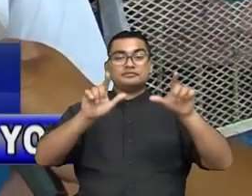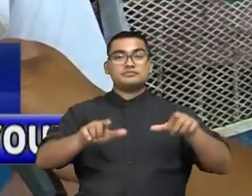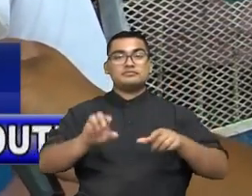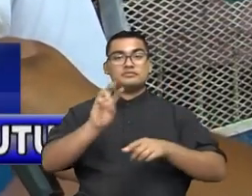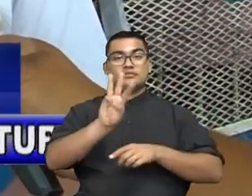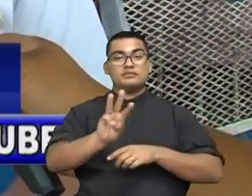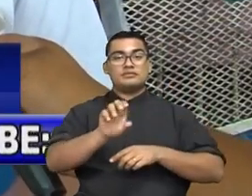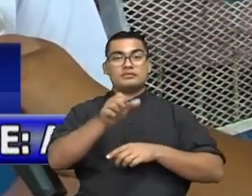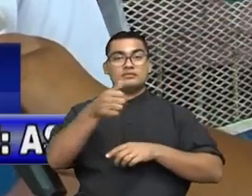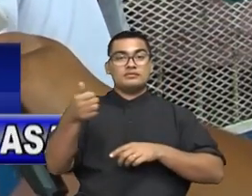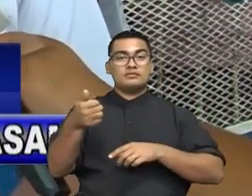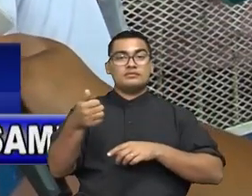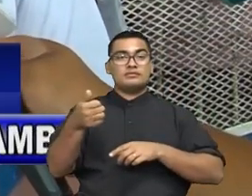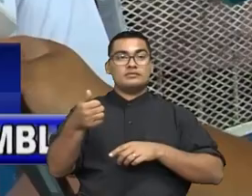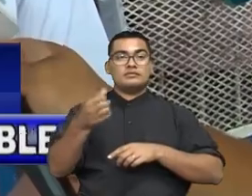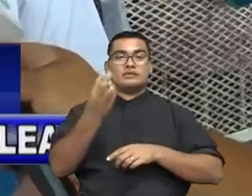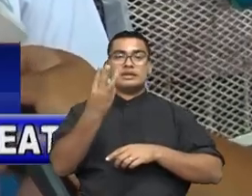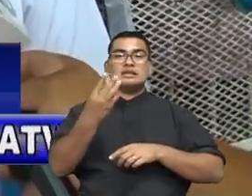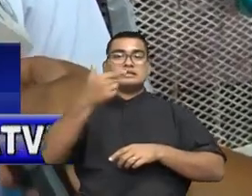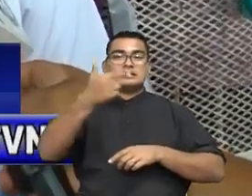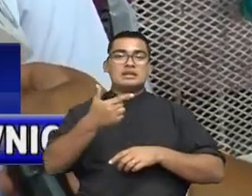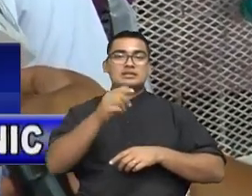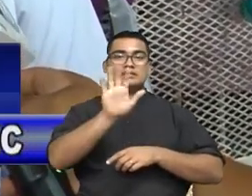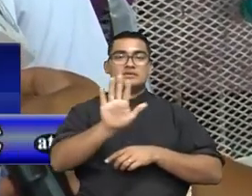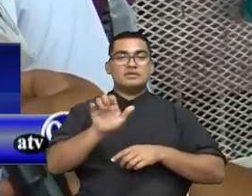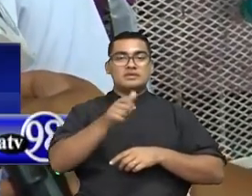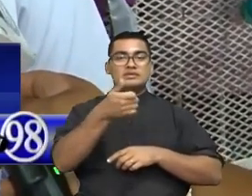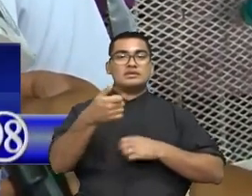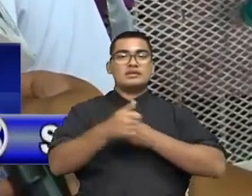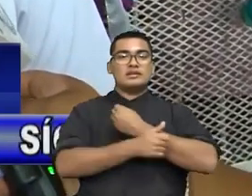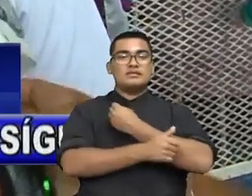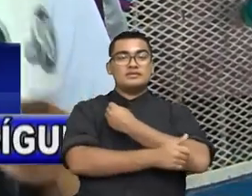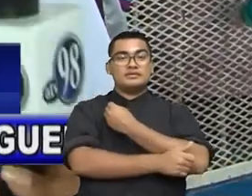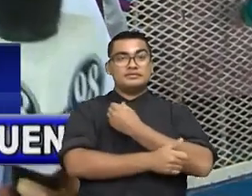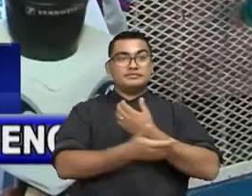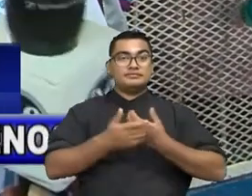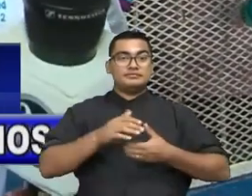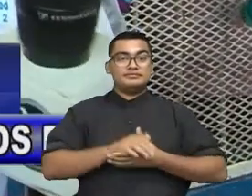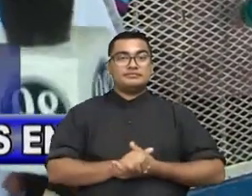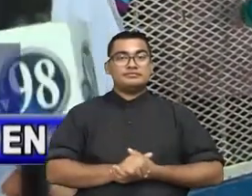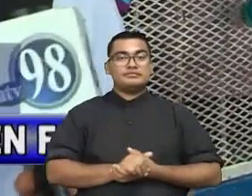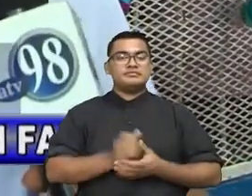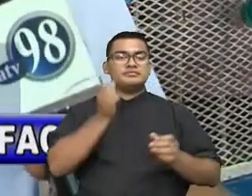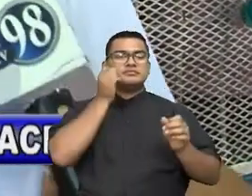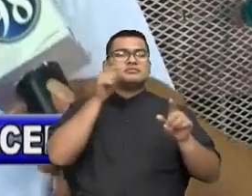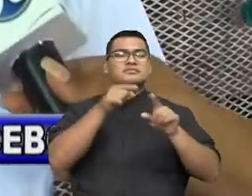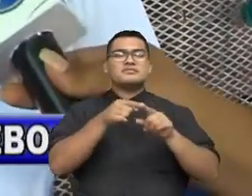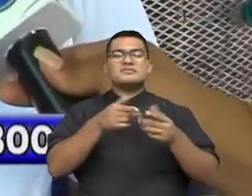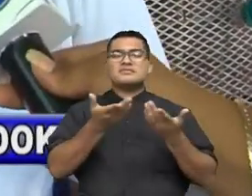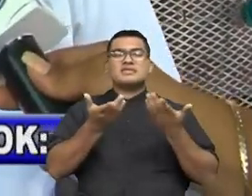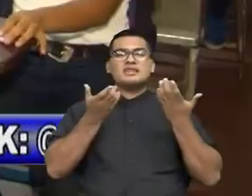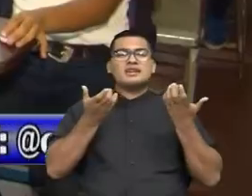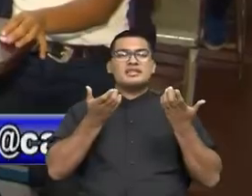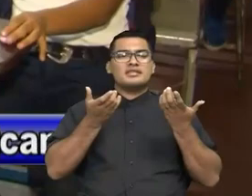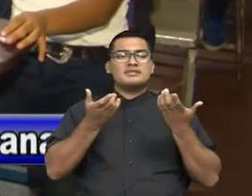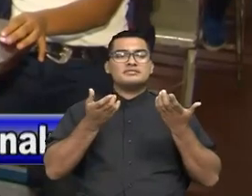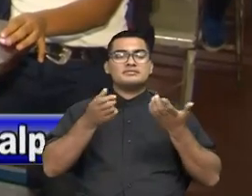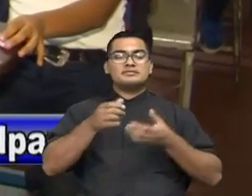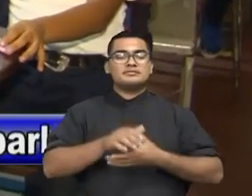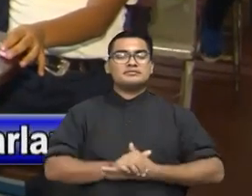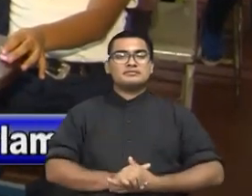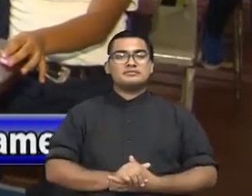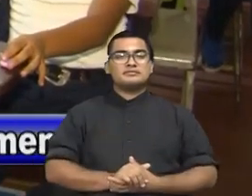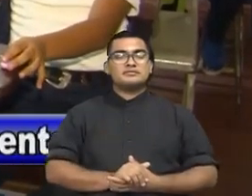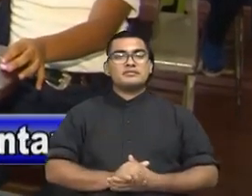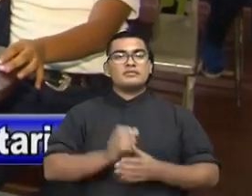36, ¿verdad? Y por tercer grado son de 56 estudiantes. ¿Cuál es el objetivo que buscan ustedes con estas pruebas?